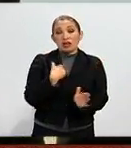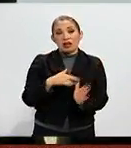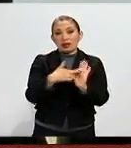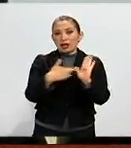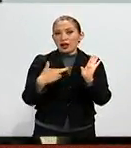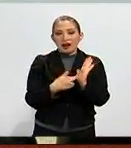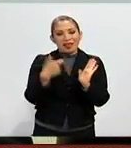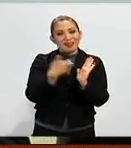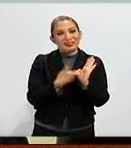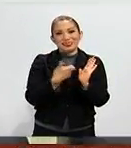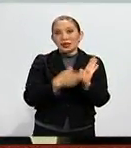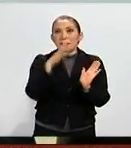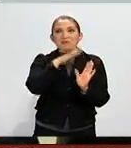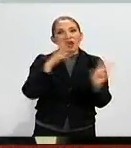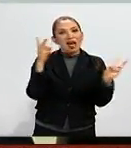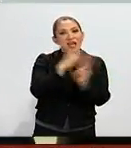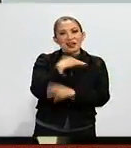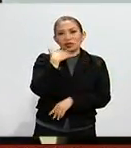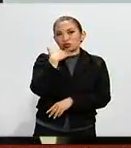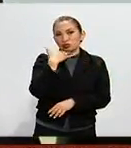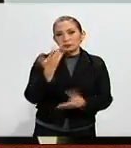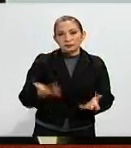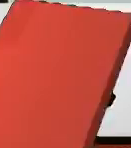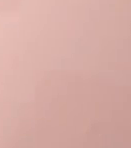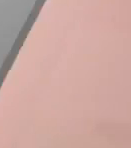medidas aplicadas por la mala calidad del aire.